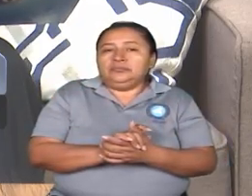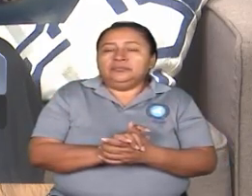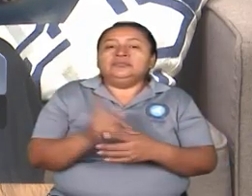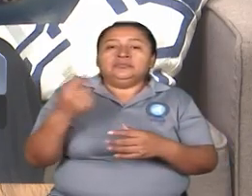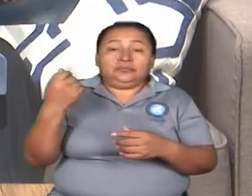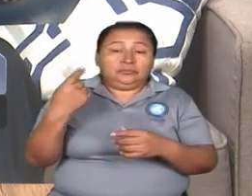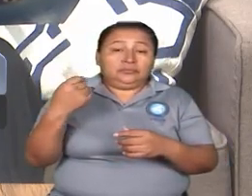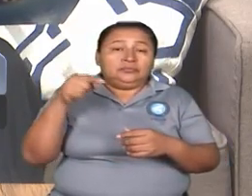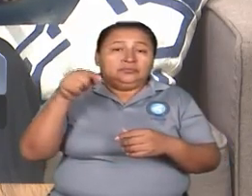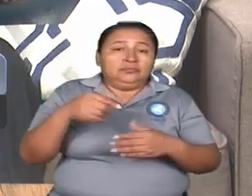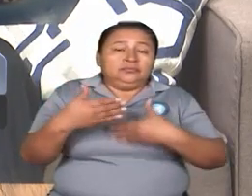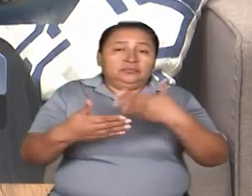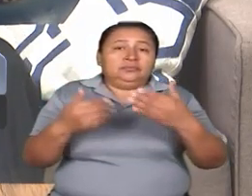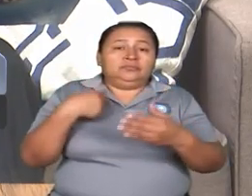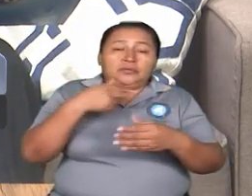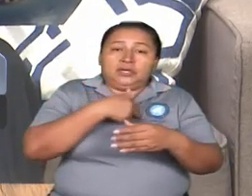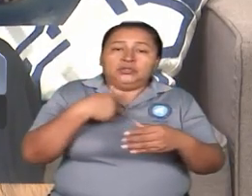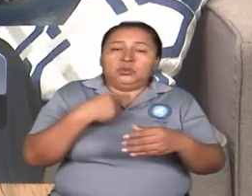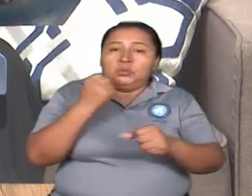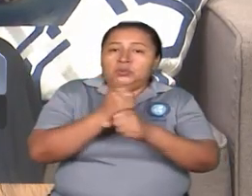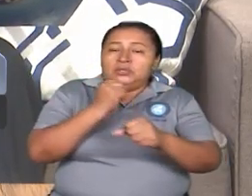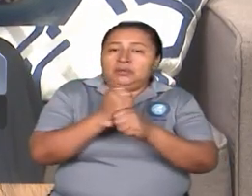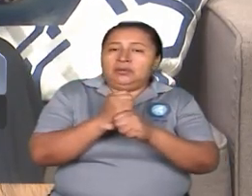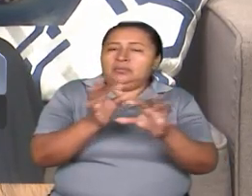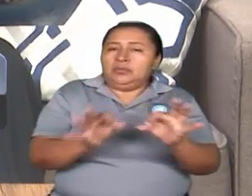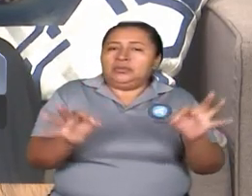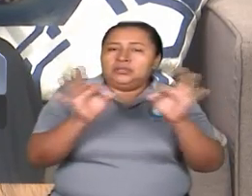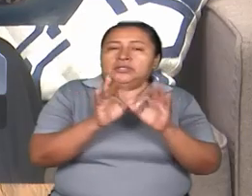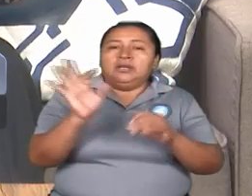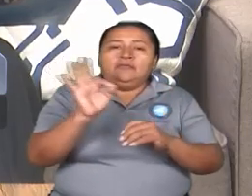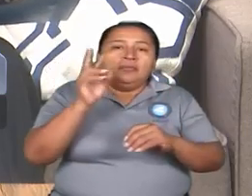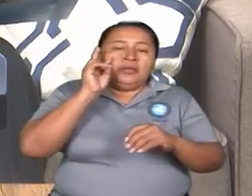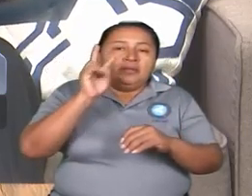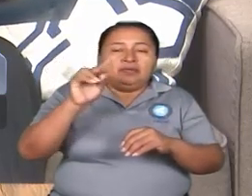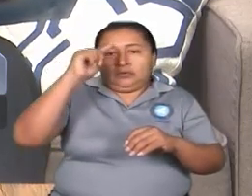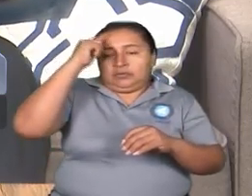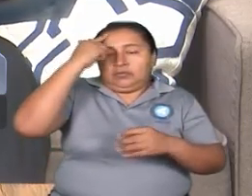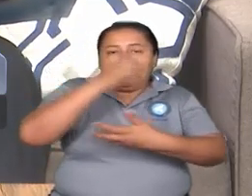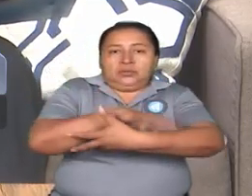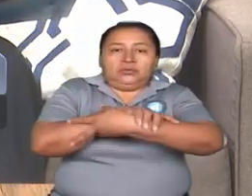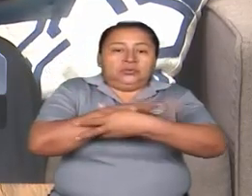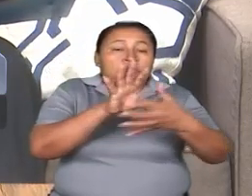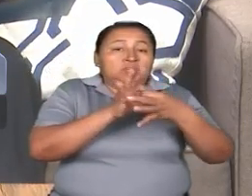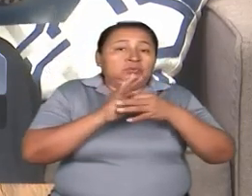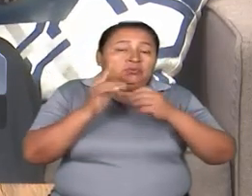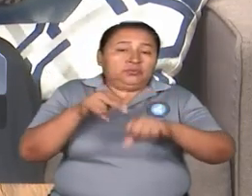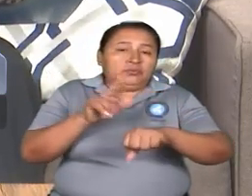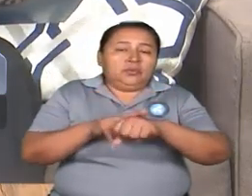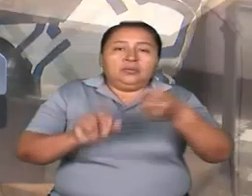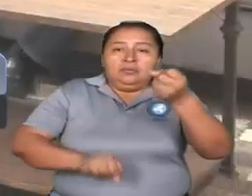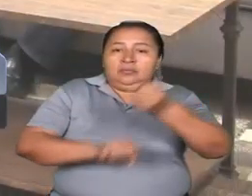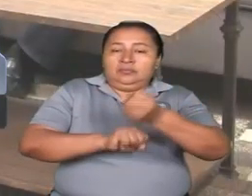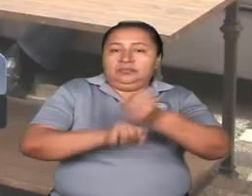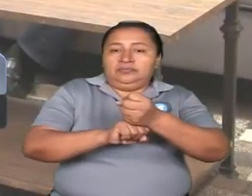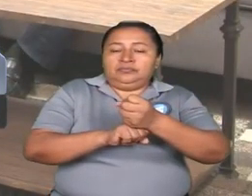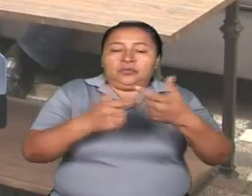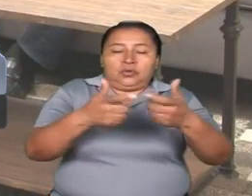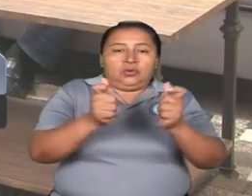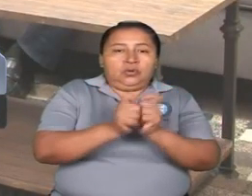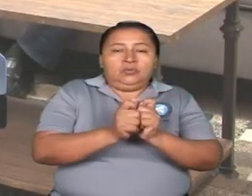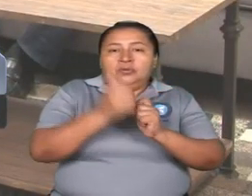que también eso juega un papel dentro de la cosmovisión del gobierno de reconciliación y unidad nacional, apoyada pues, por la bancada del